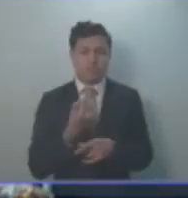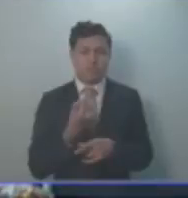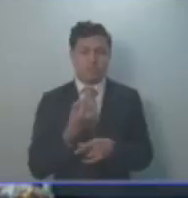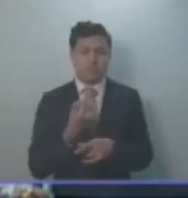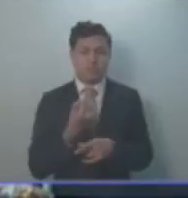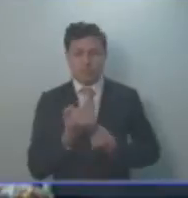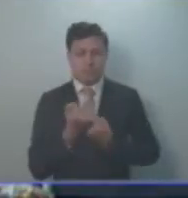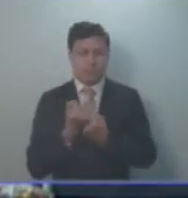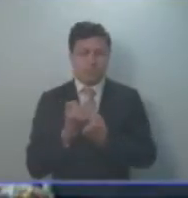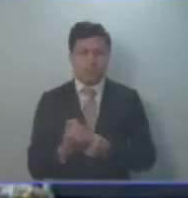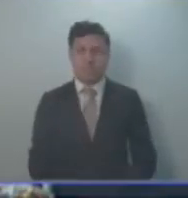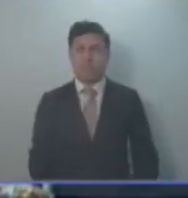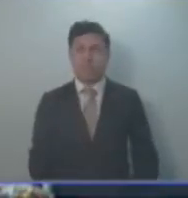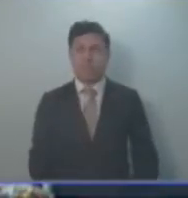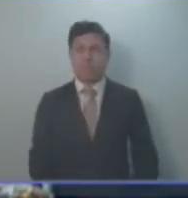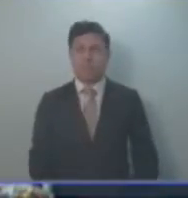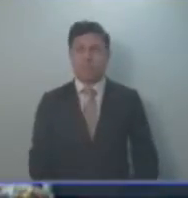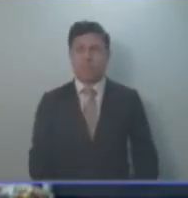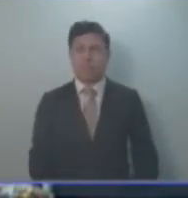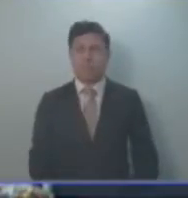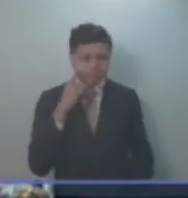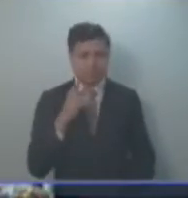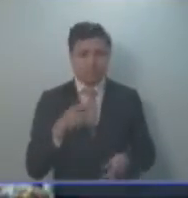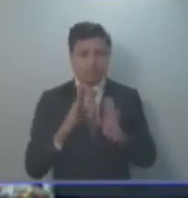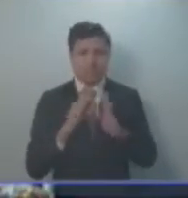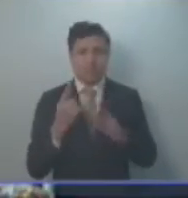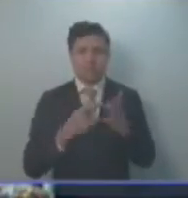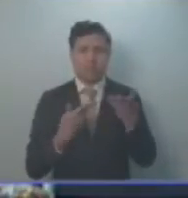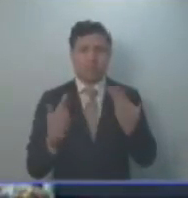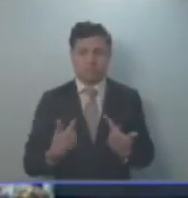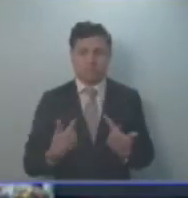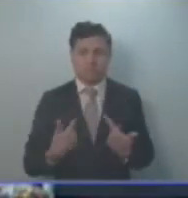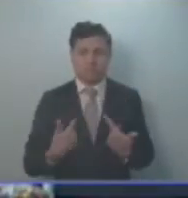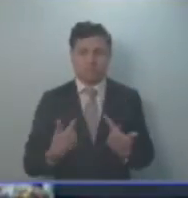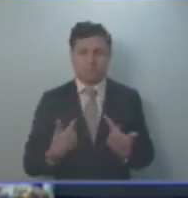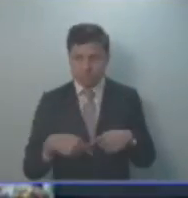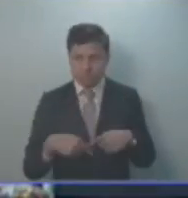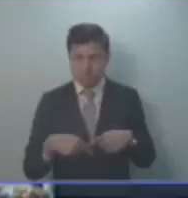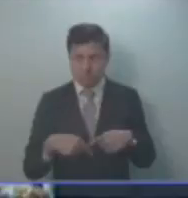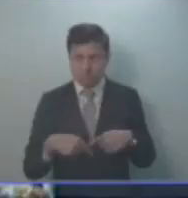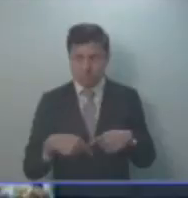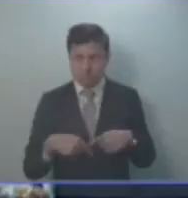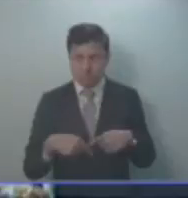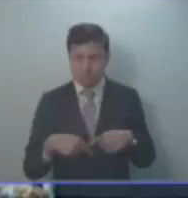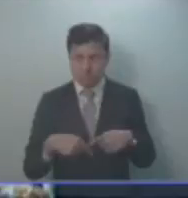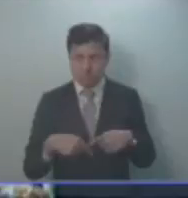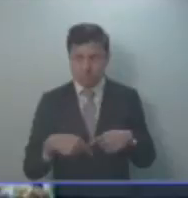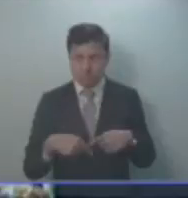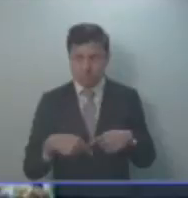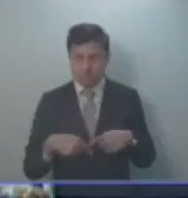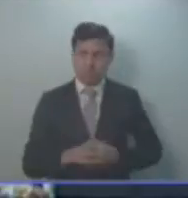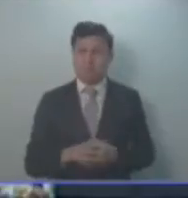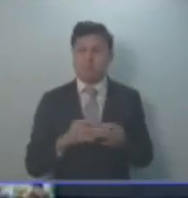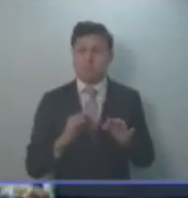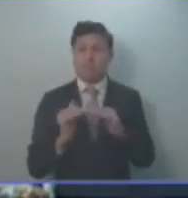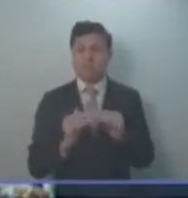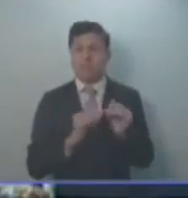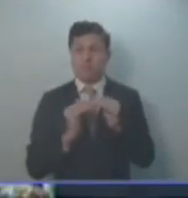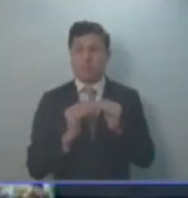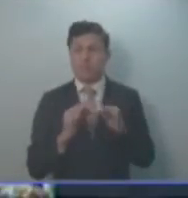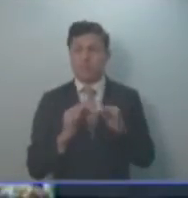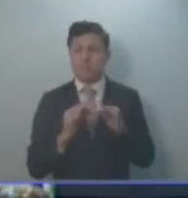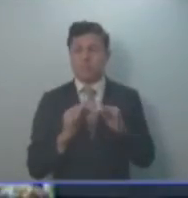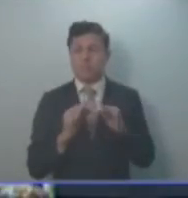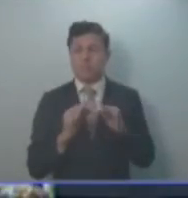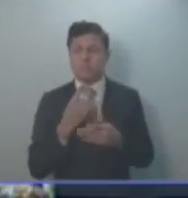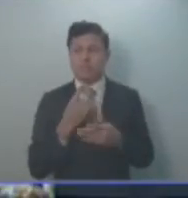tratante, quienes tendrán el derecho a mantener su puesto de trabajo en igualdad de condiciones a